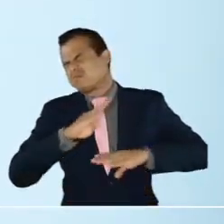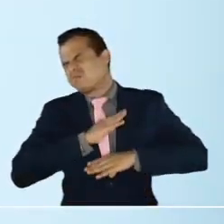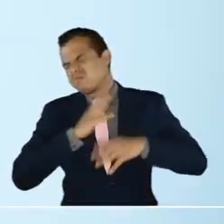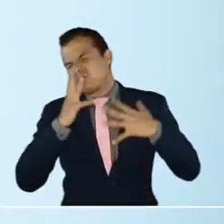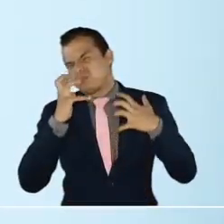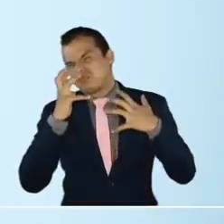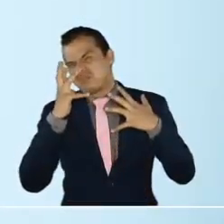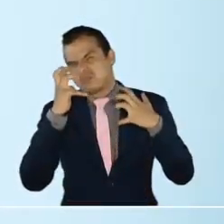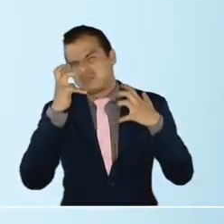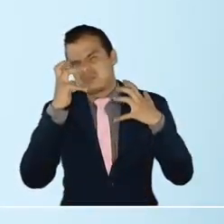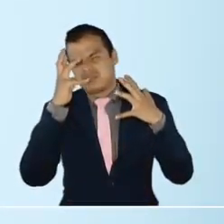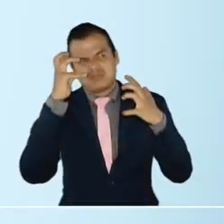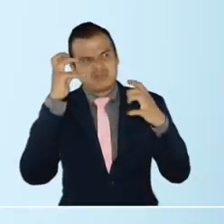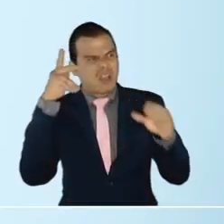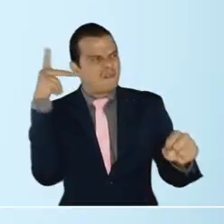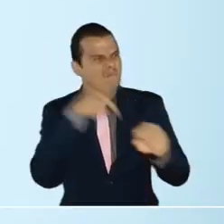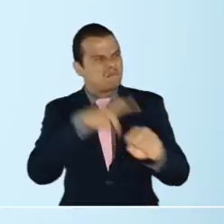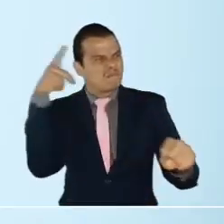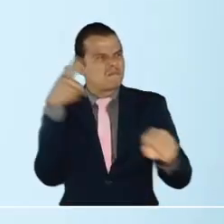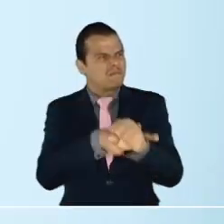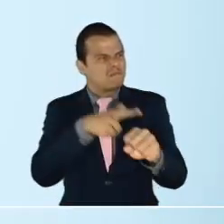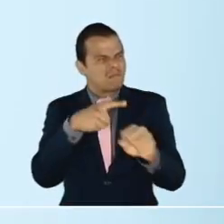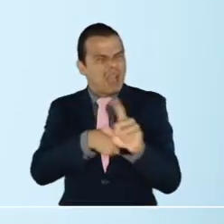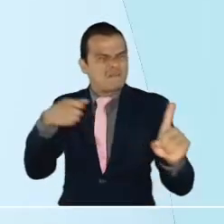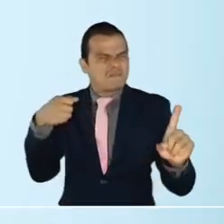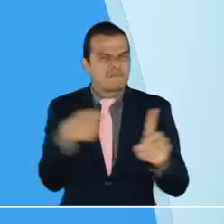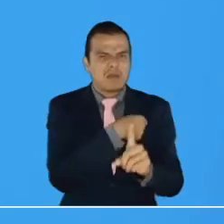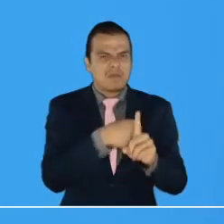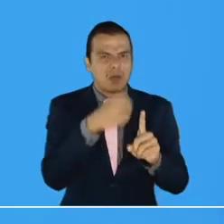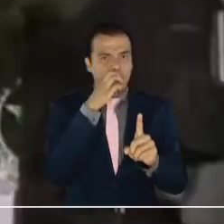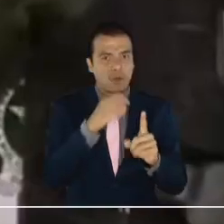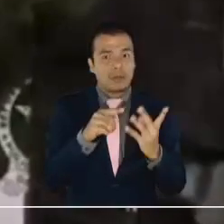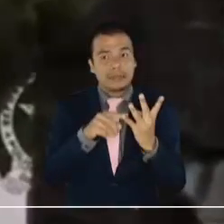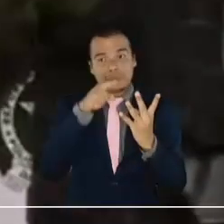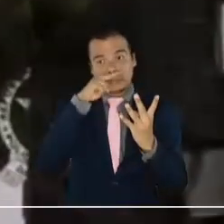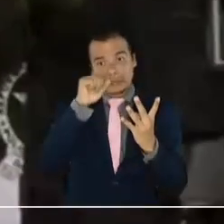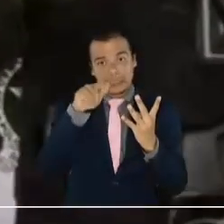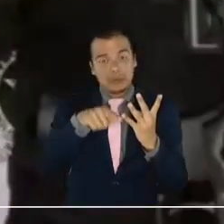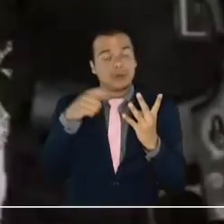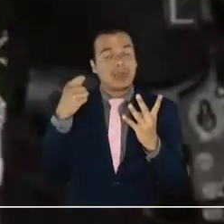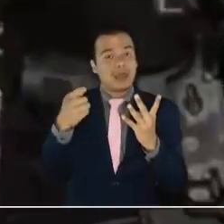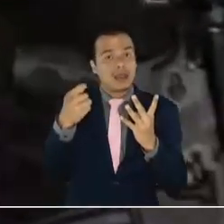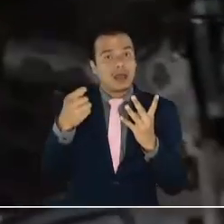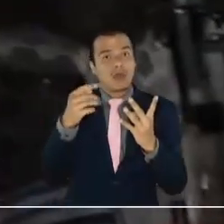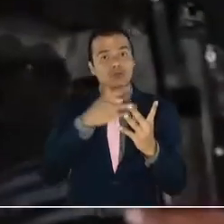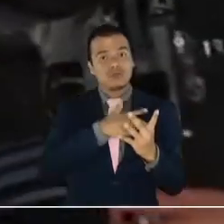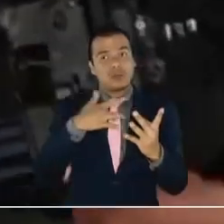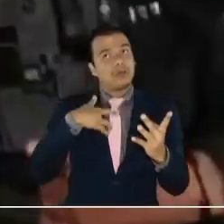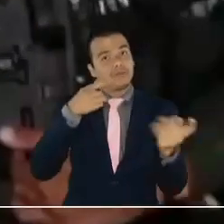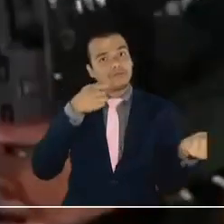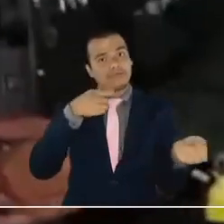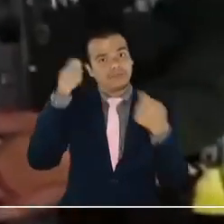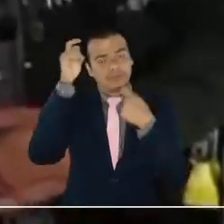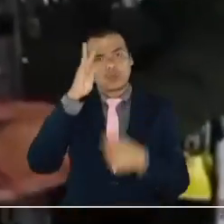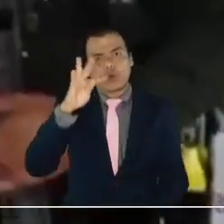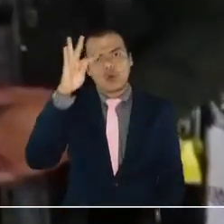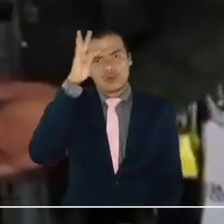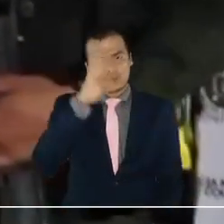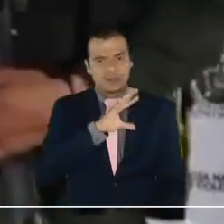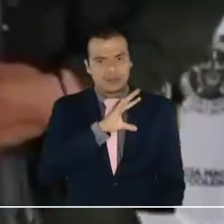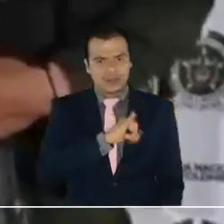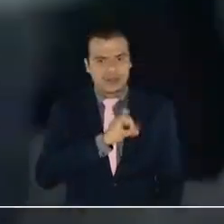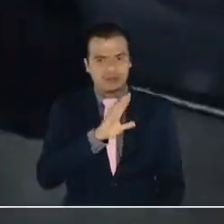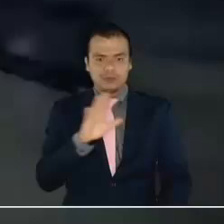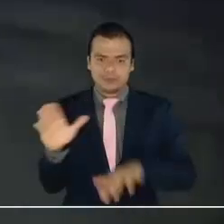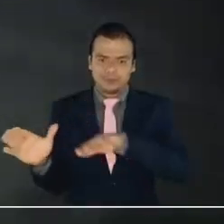de salud y se encuentra en un centro asistencial en Cali. Fue detenido alias Urias, uno de los fundadores del grupo armado